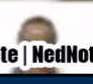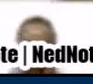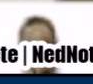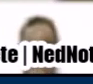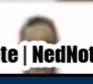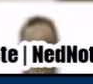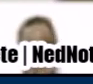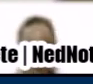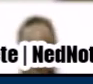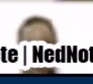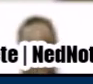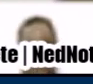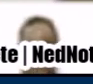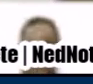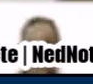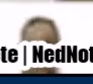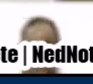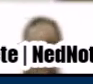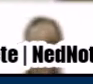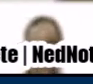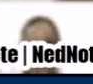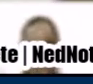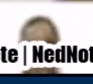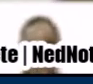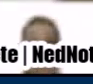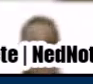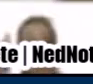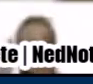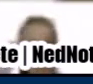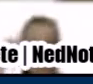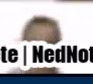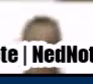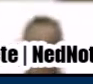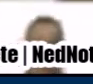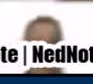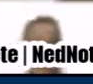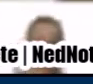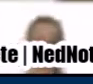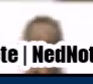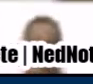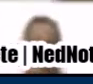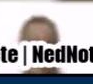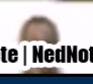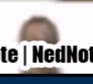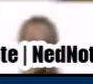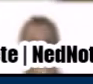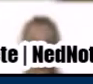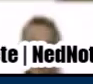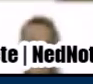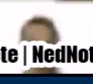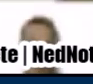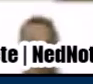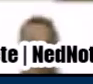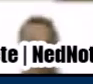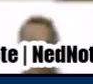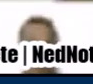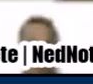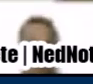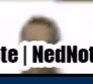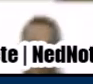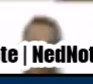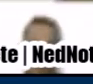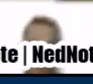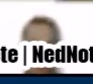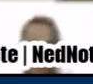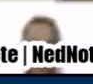un quiebre o la manifestación clara del estamento militar a favor de una transición, o entre comillas